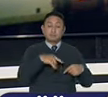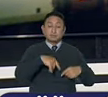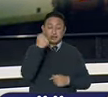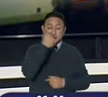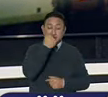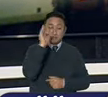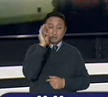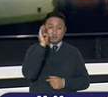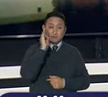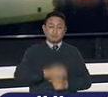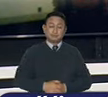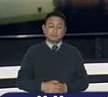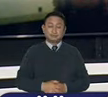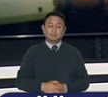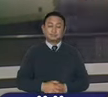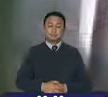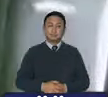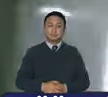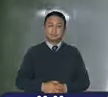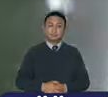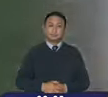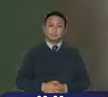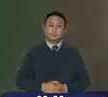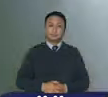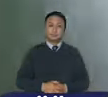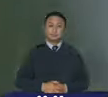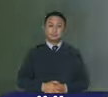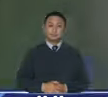sujetas a fiscalización.